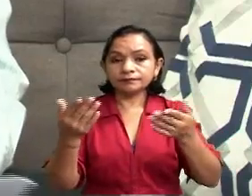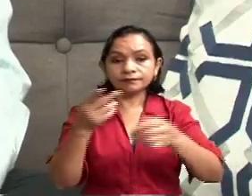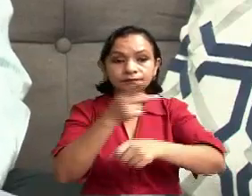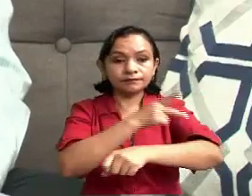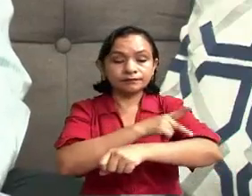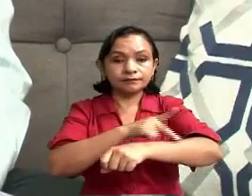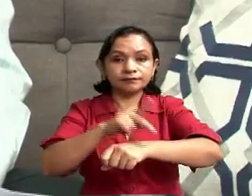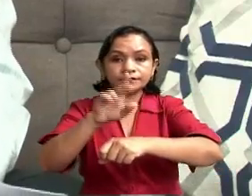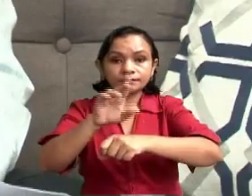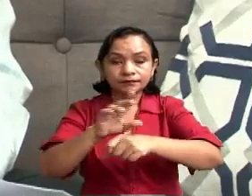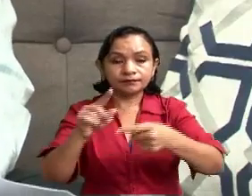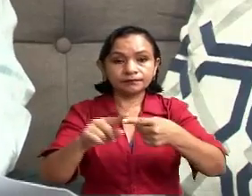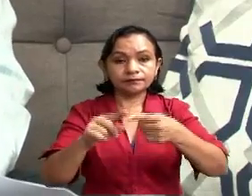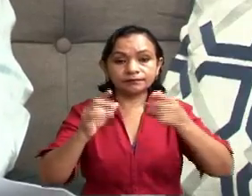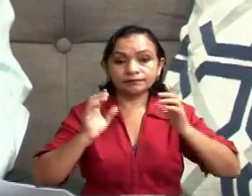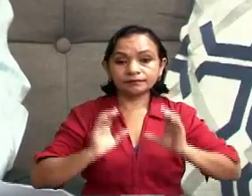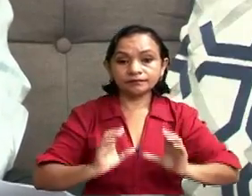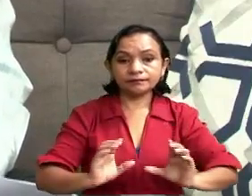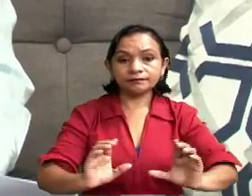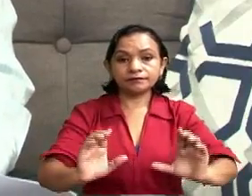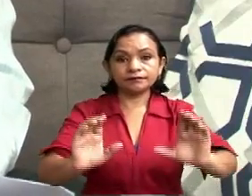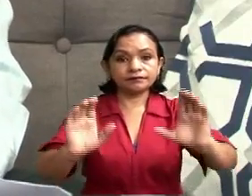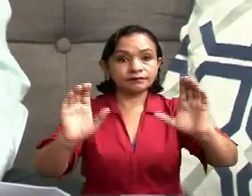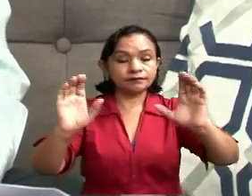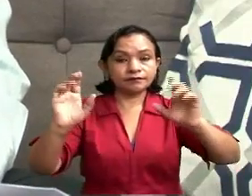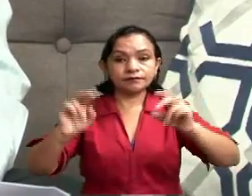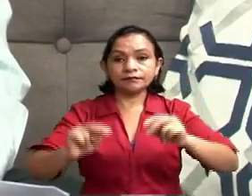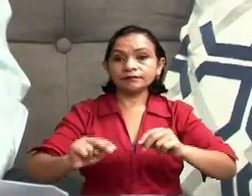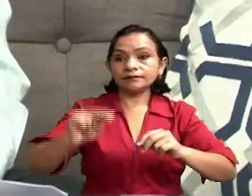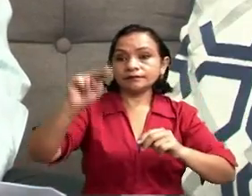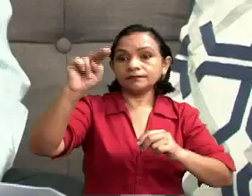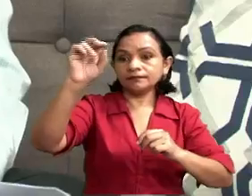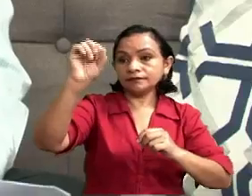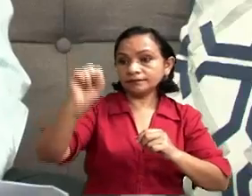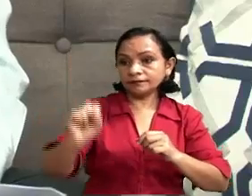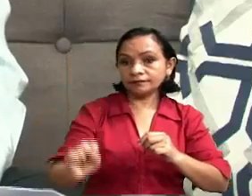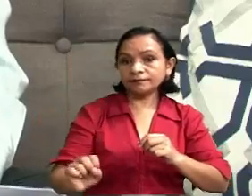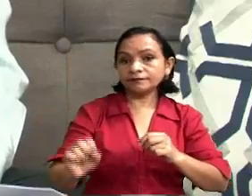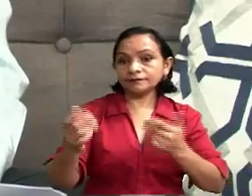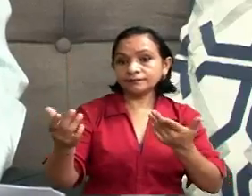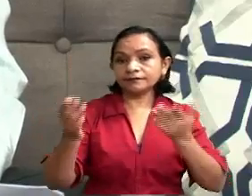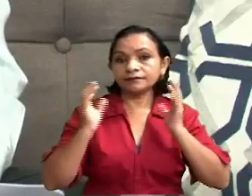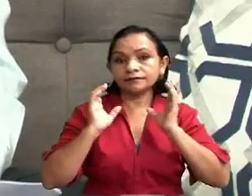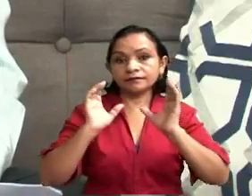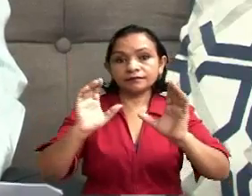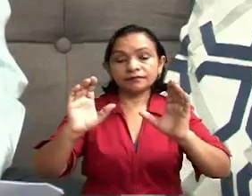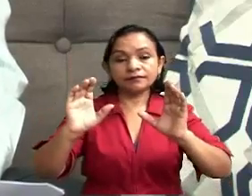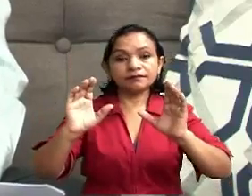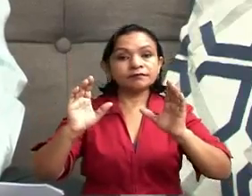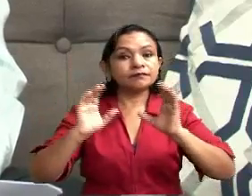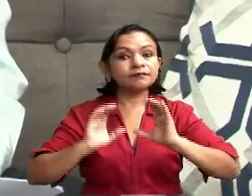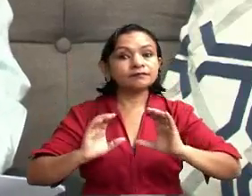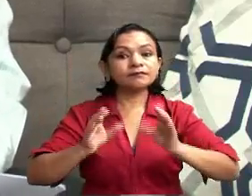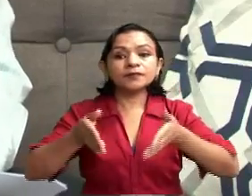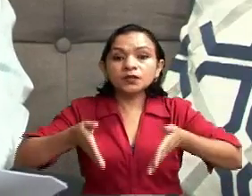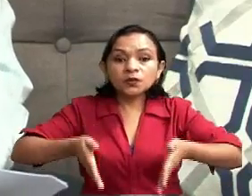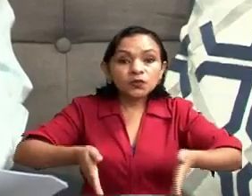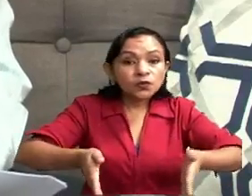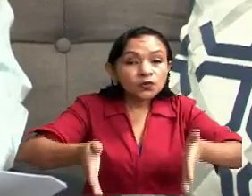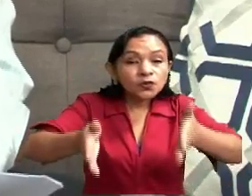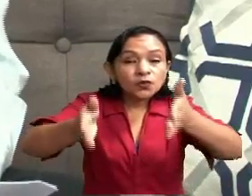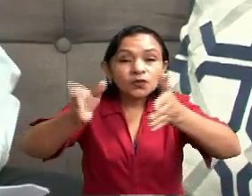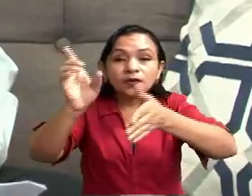Corinto. Las carreteras que van al Caribe Norte y Caribe Sur, la carretera, por ejemplo, que va desde el Rama